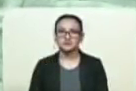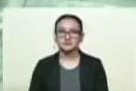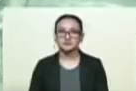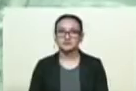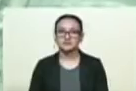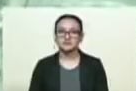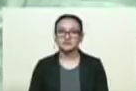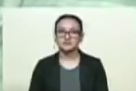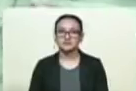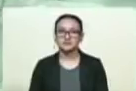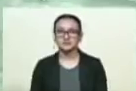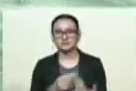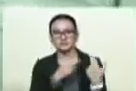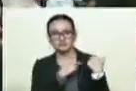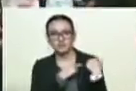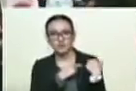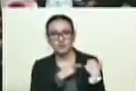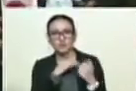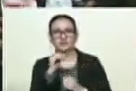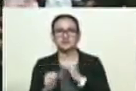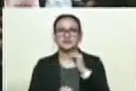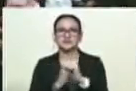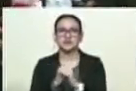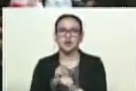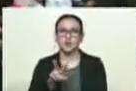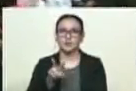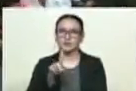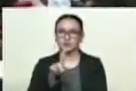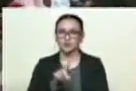Que se corresponde con este siglo XXI.